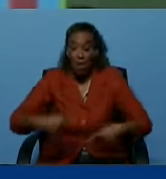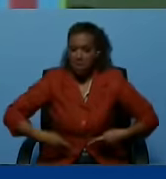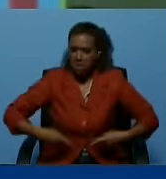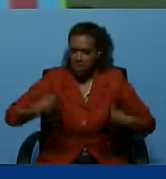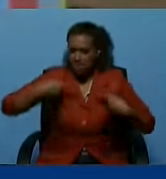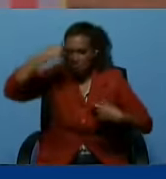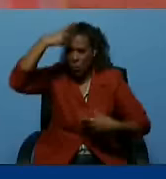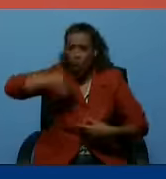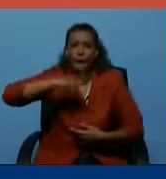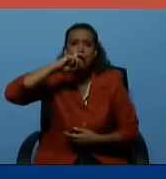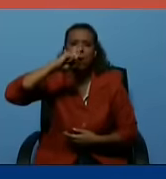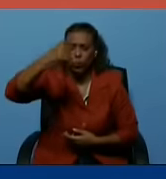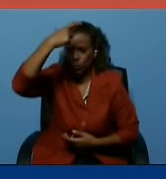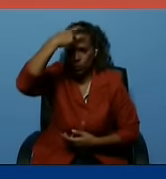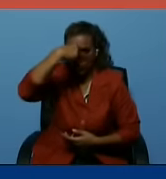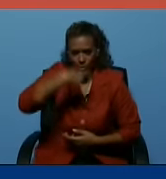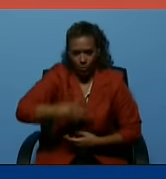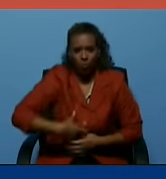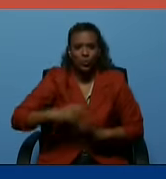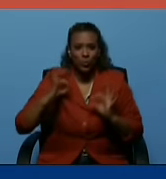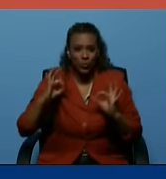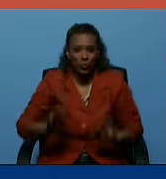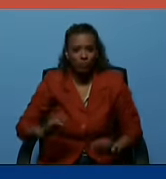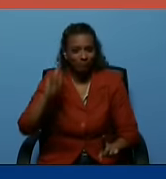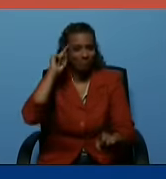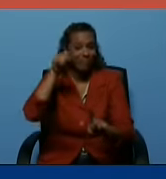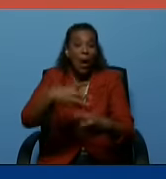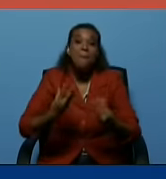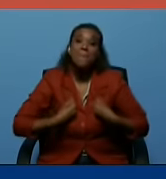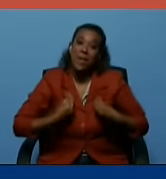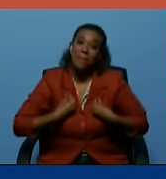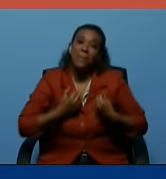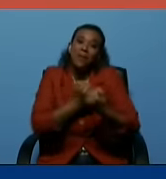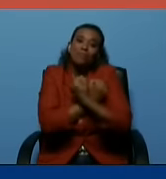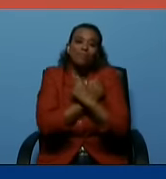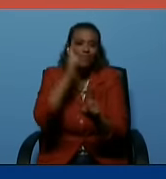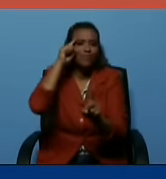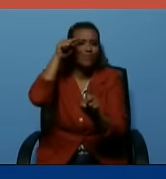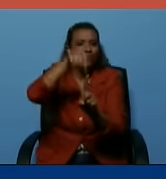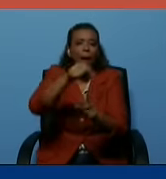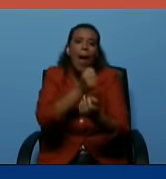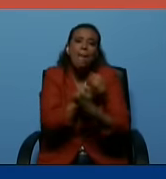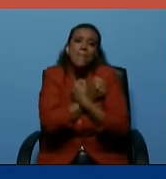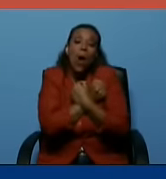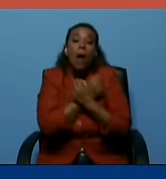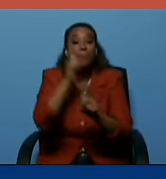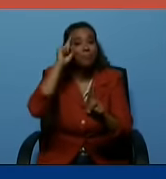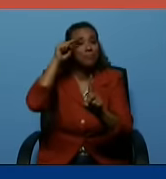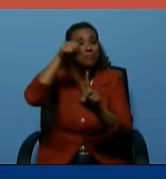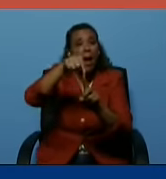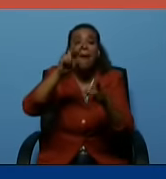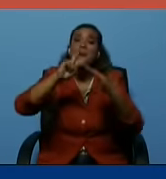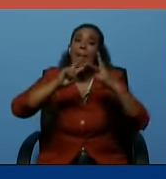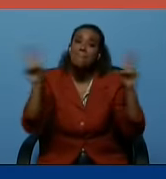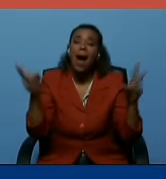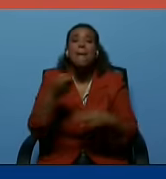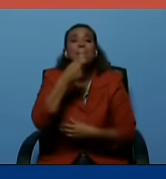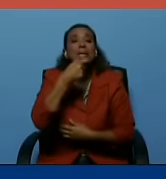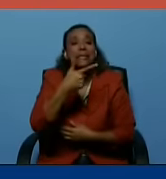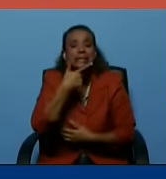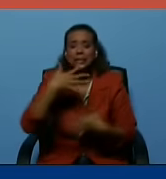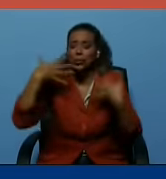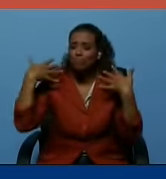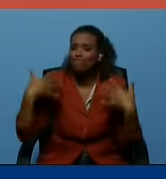y jurada mi vida a vivir para el amor, para la paz, para lo bello, para lo